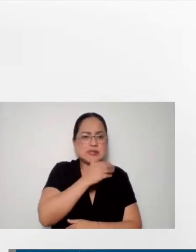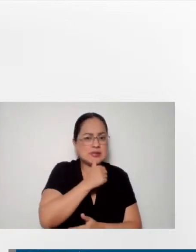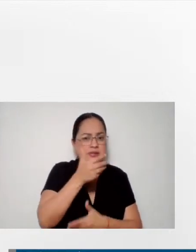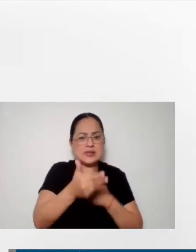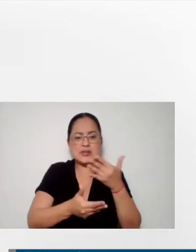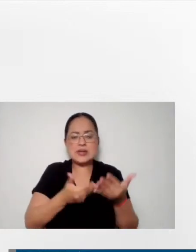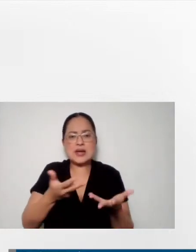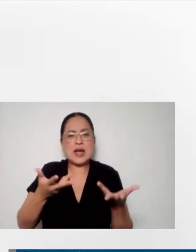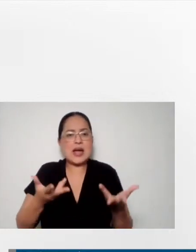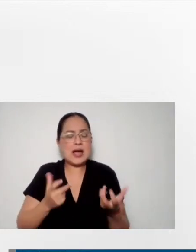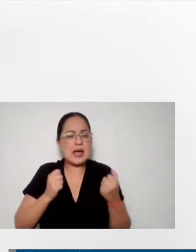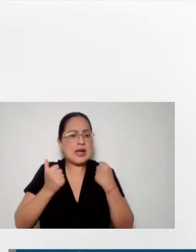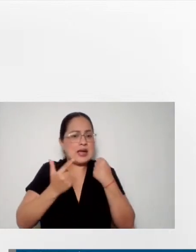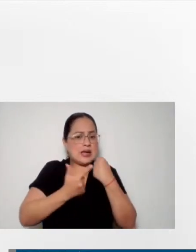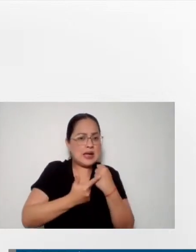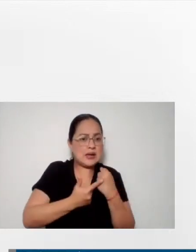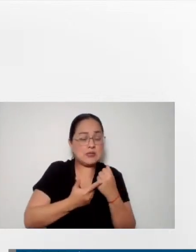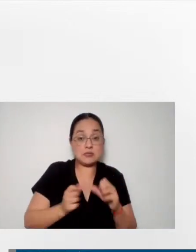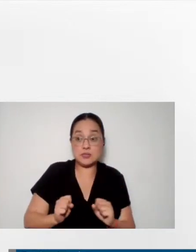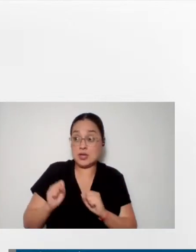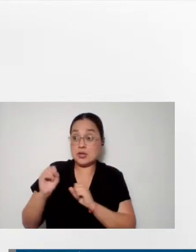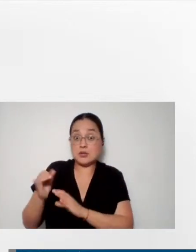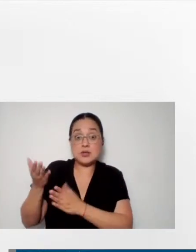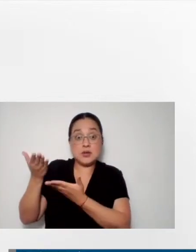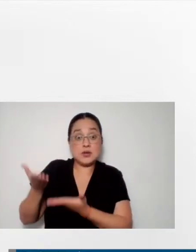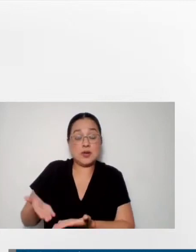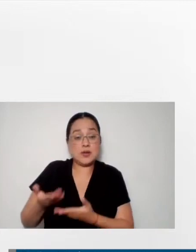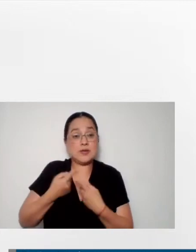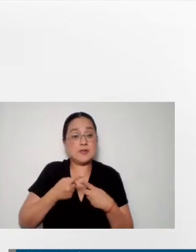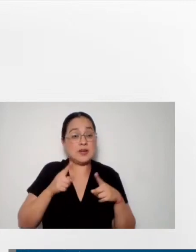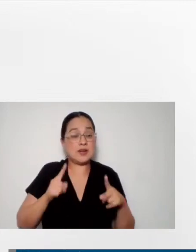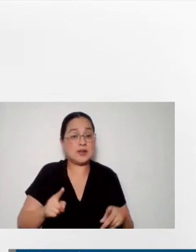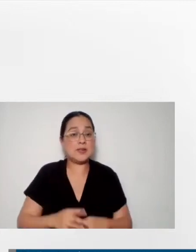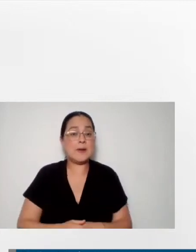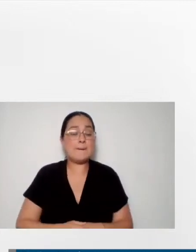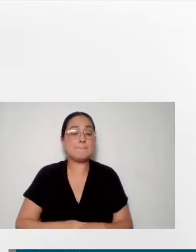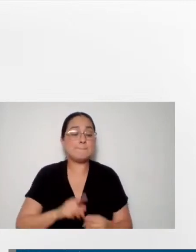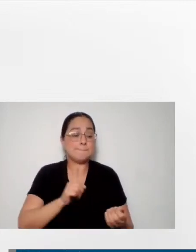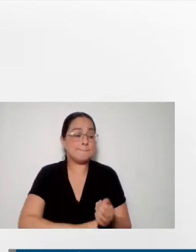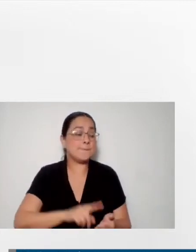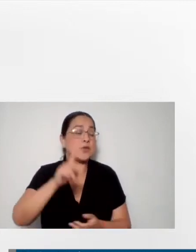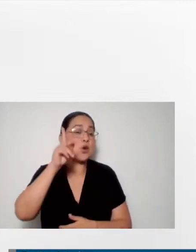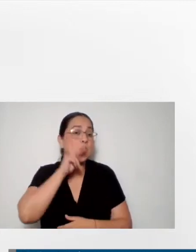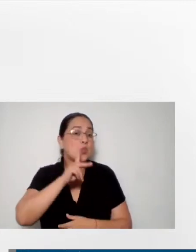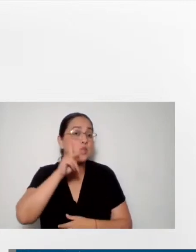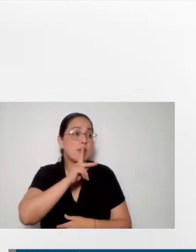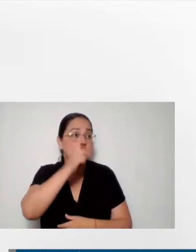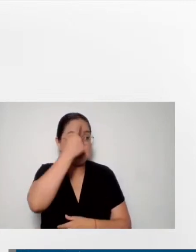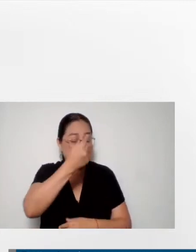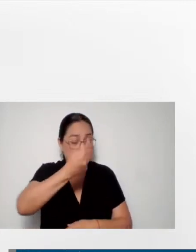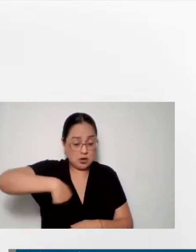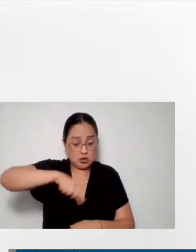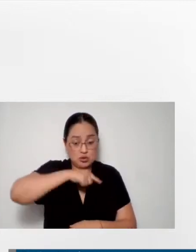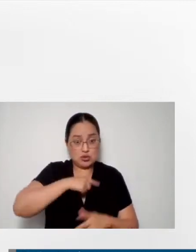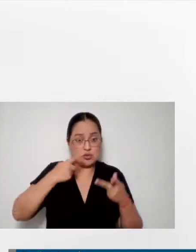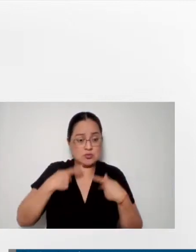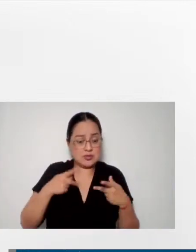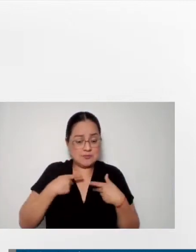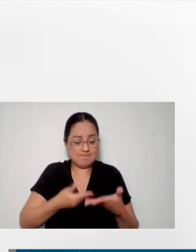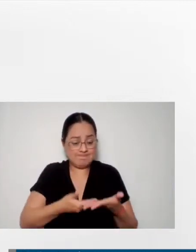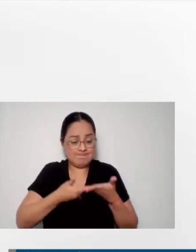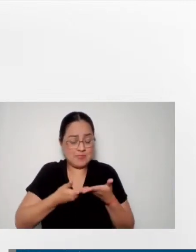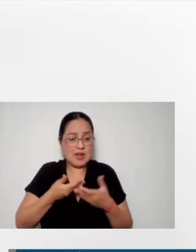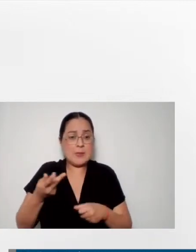puede dar estos alimentos, bueno, pues ya es diferente, ¿no? Las pruebas que se nos presentan a las personas juzgadoras, digamos, tienen